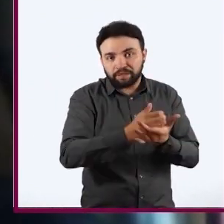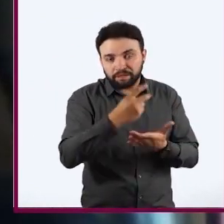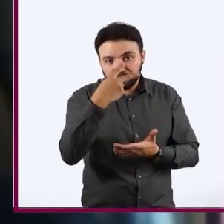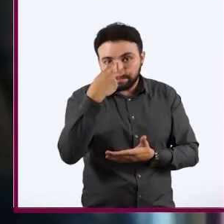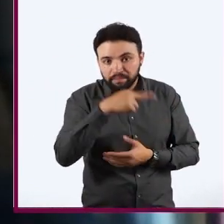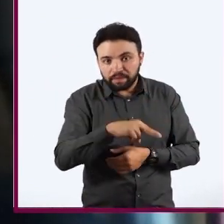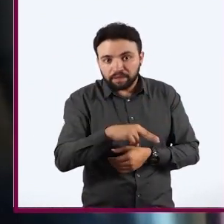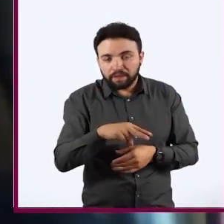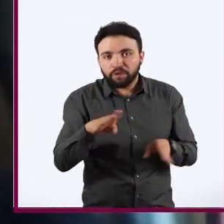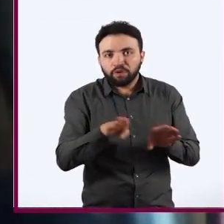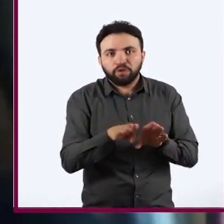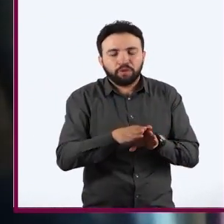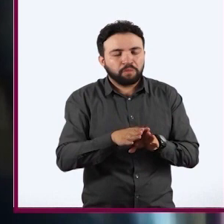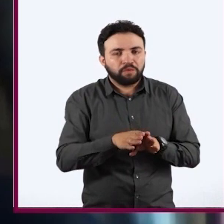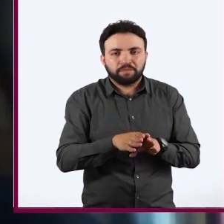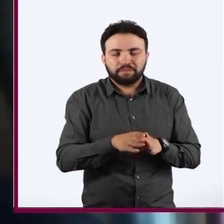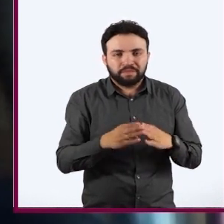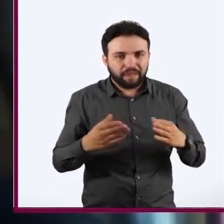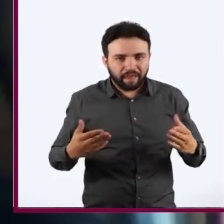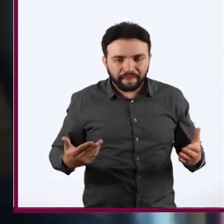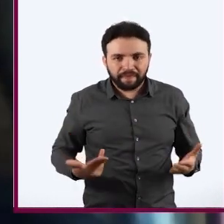origen del calendario mesoamericano,